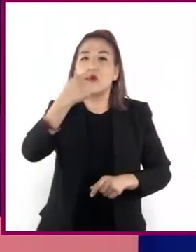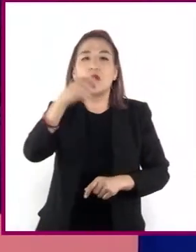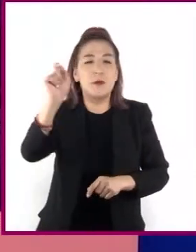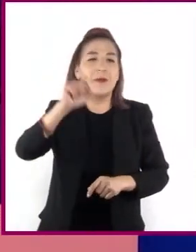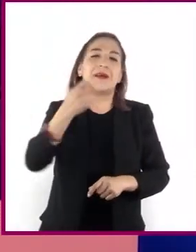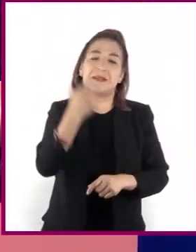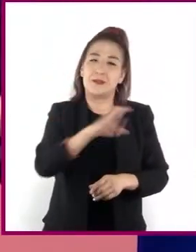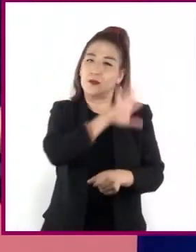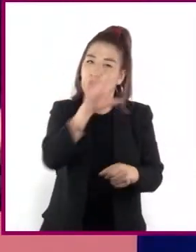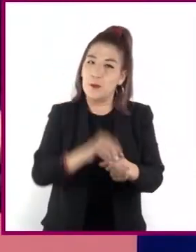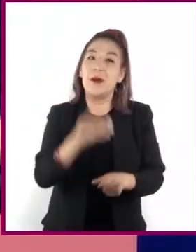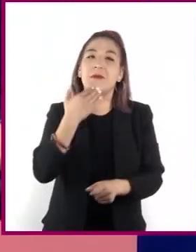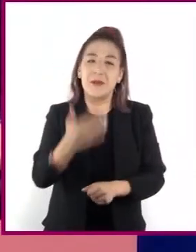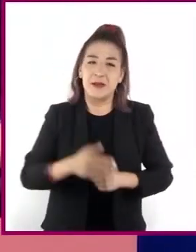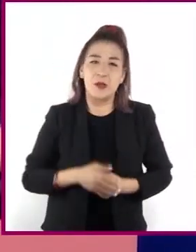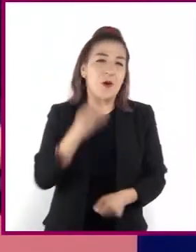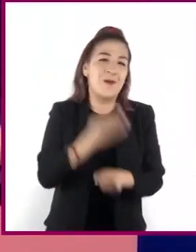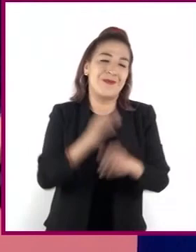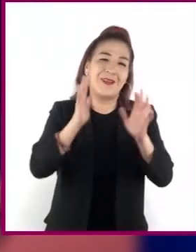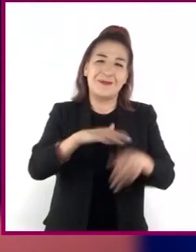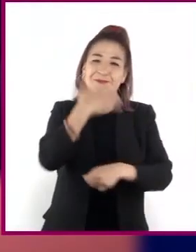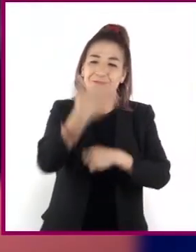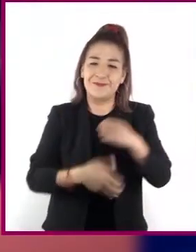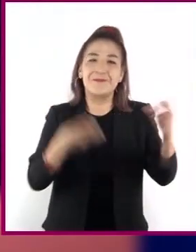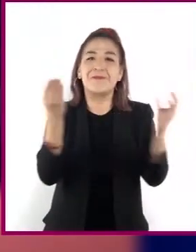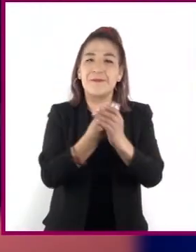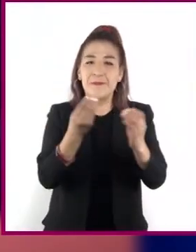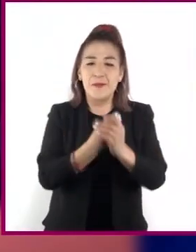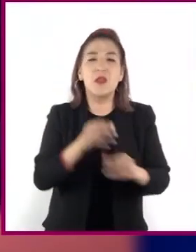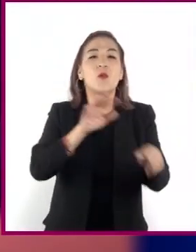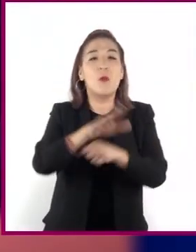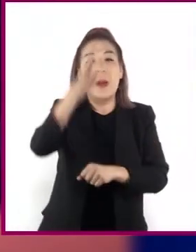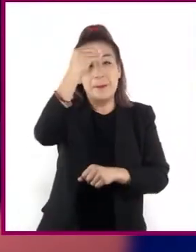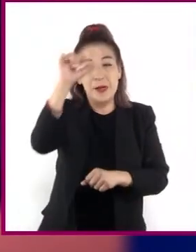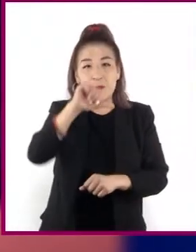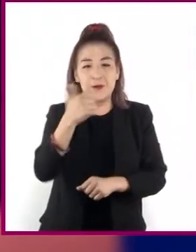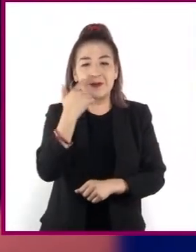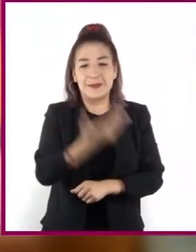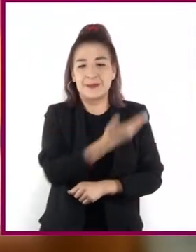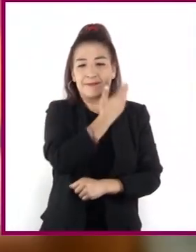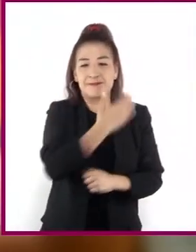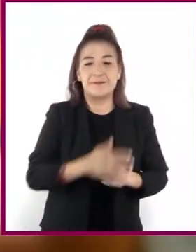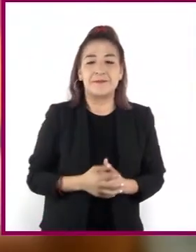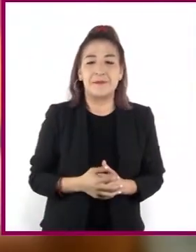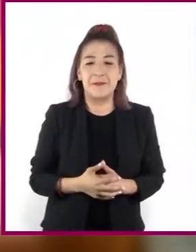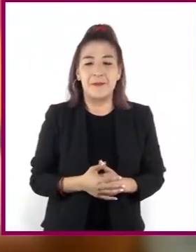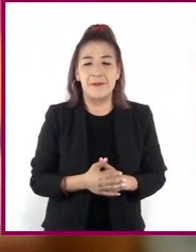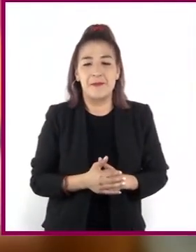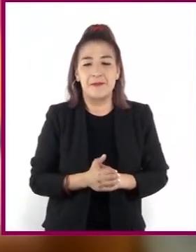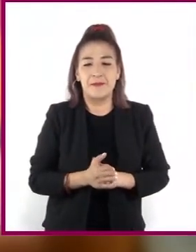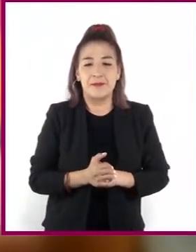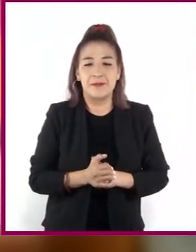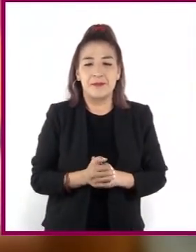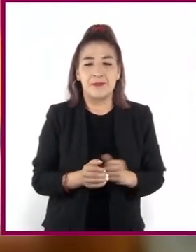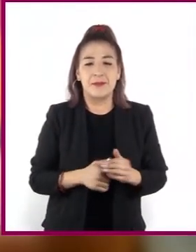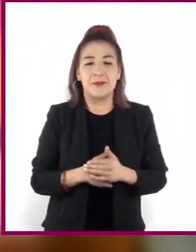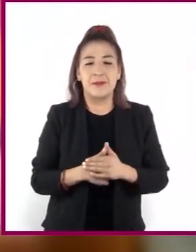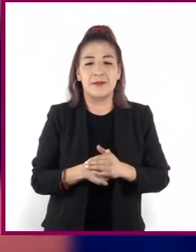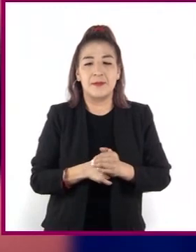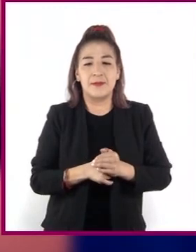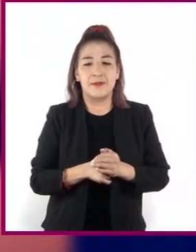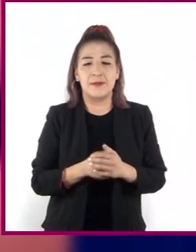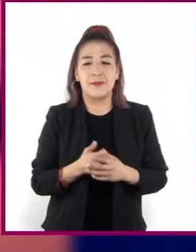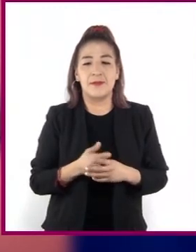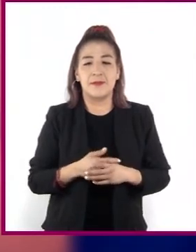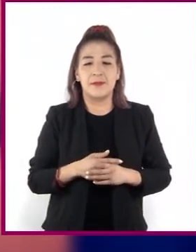nuestra sesión. Nuestro aprendizaje esperado fue: comparte la lectura de textos propios en eventos escolares, con el propósito